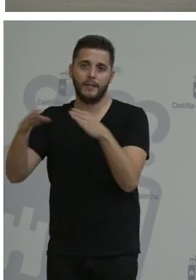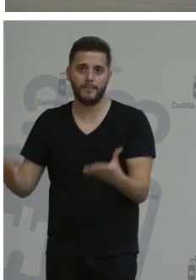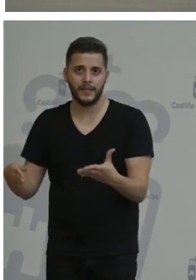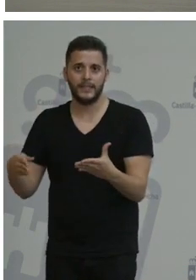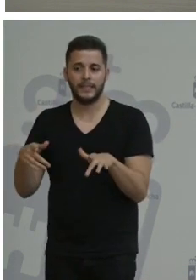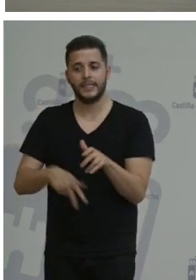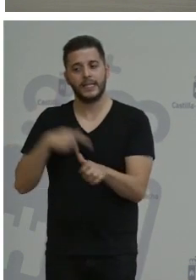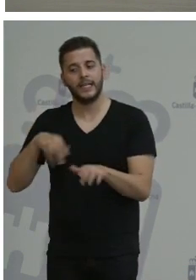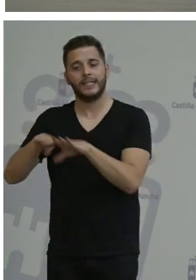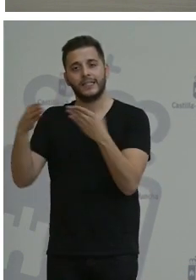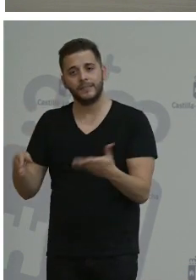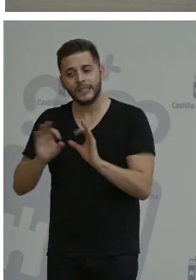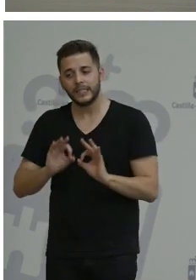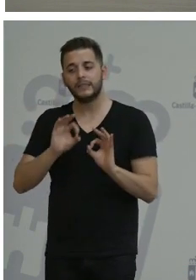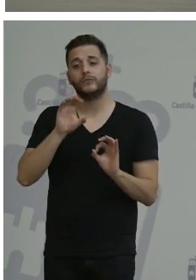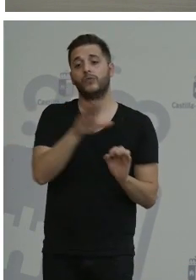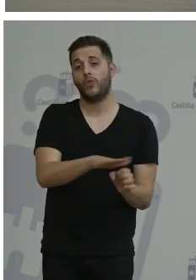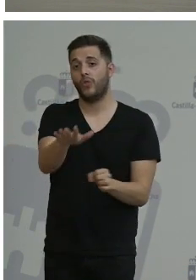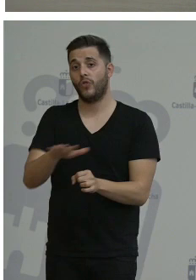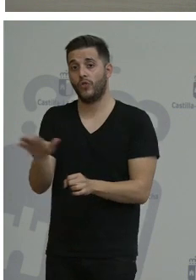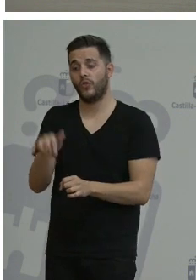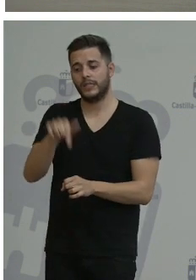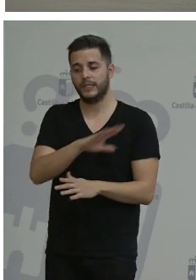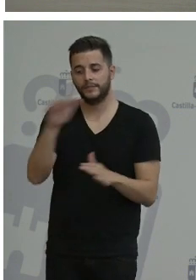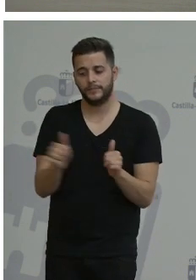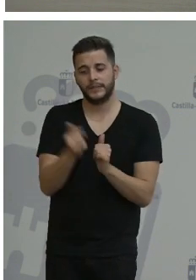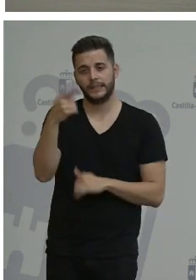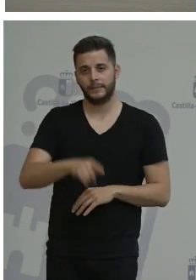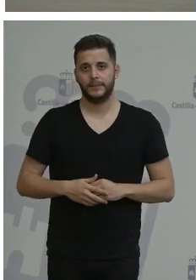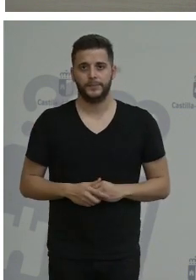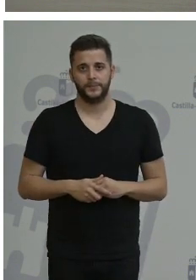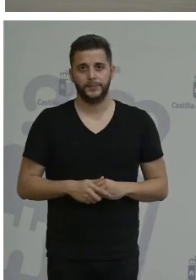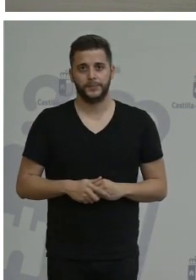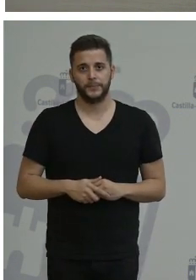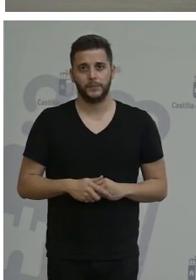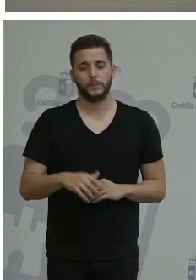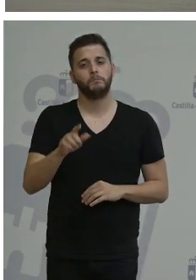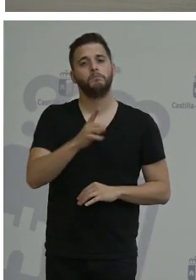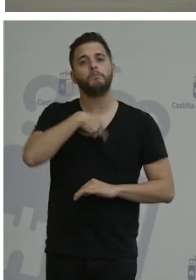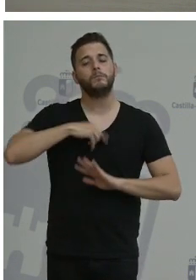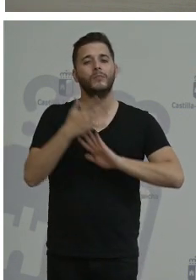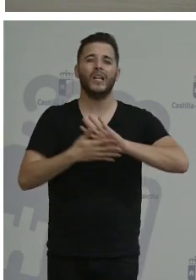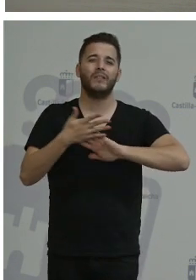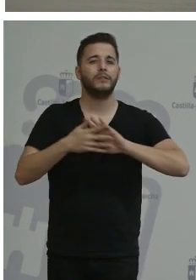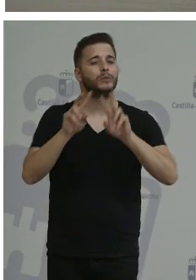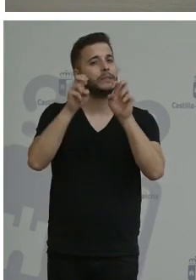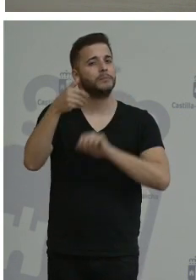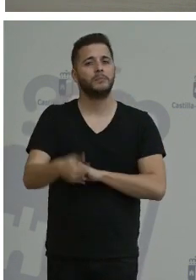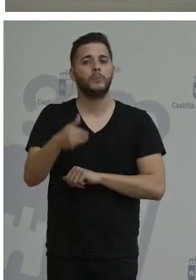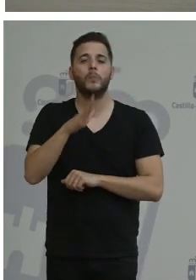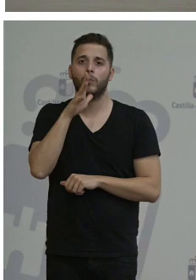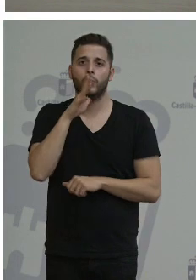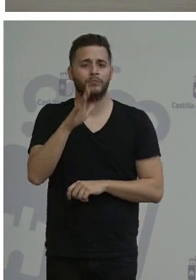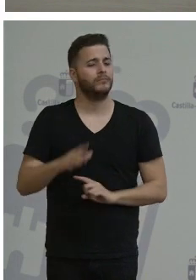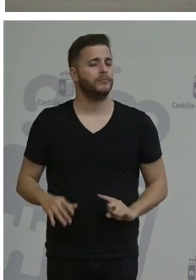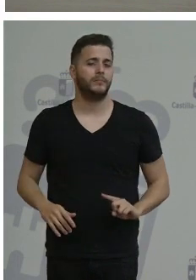sectoriales de la negociación, que están conmigo aquí. ¿Por qué hablamos de la importancia? En primer